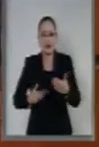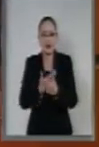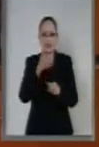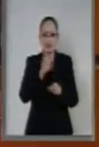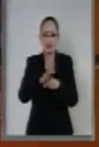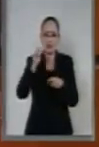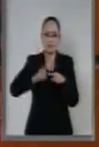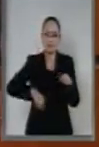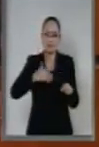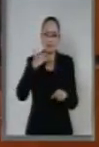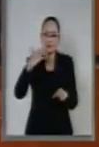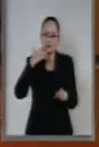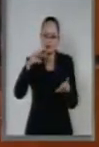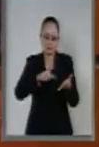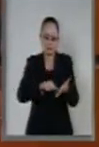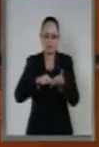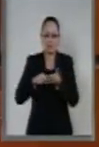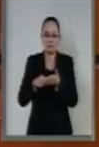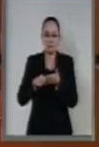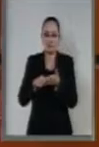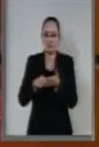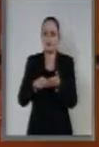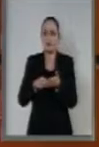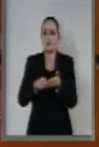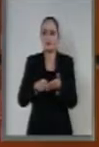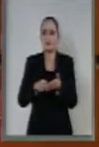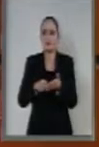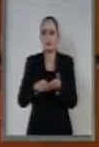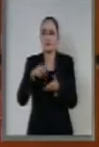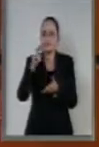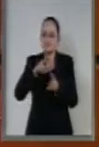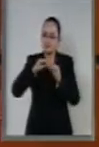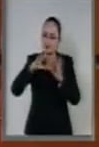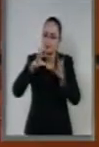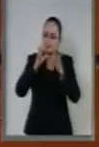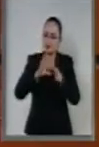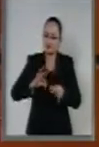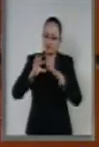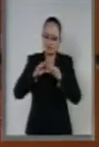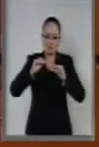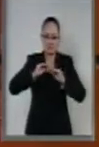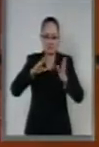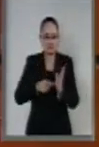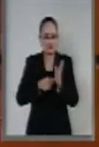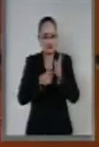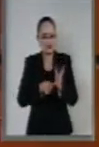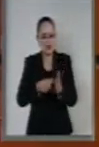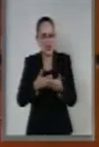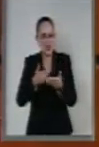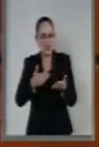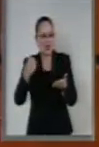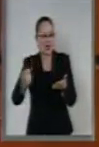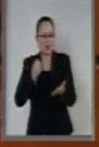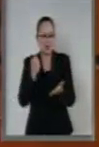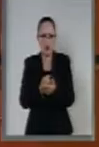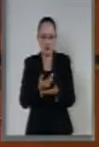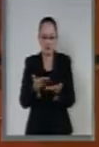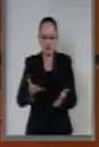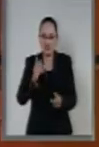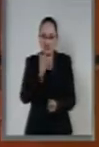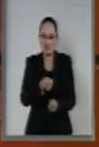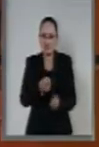anticorrupción sin duda que hay que destacar lo que hoy estamos aprobando porque